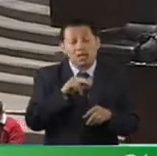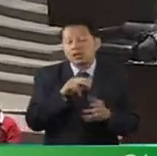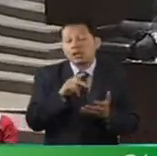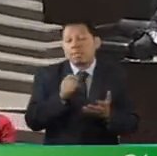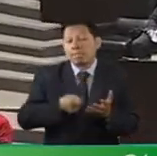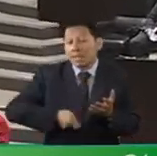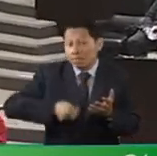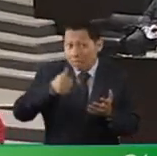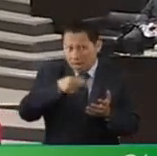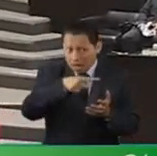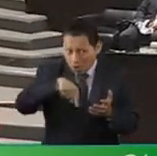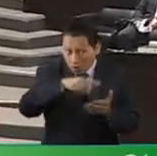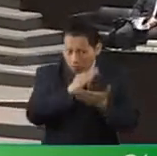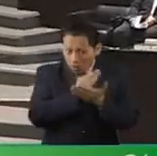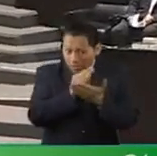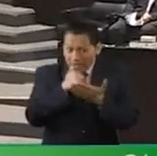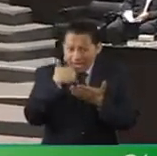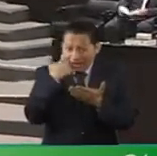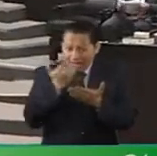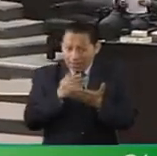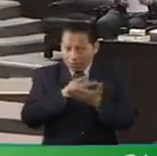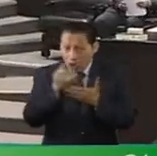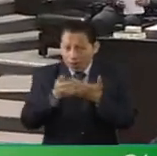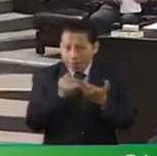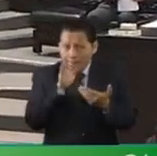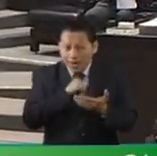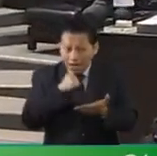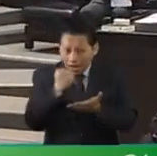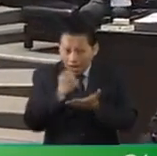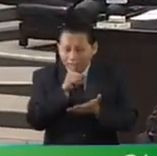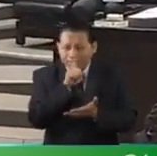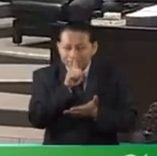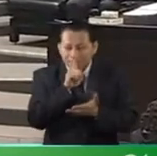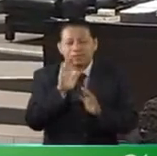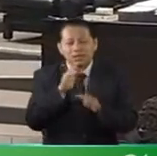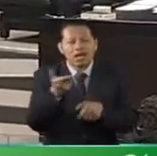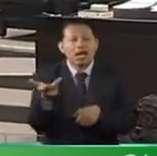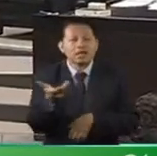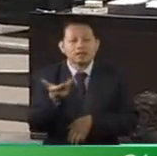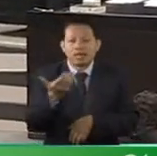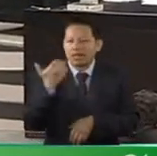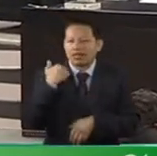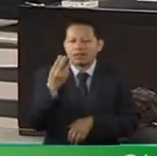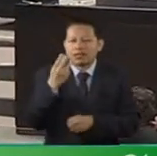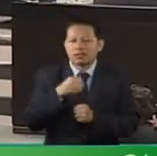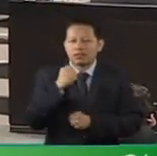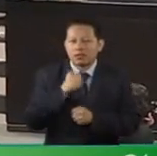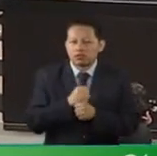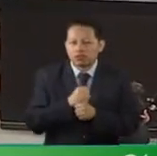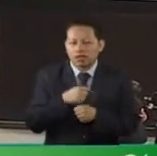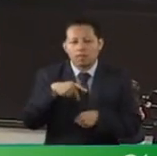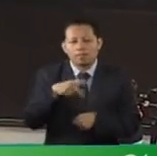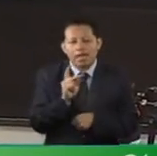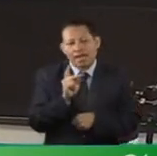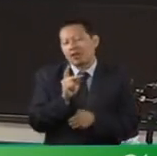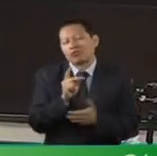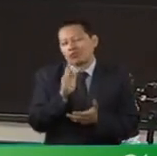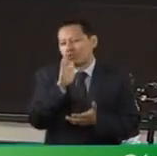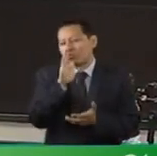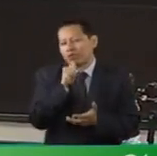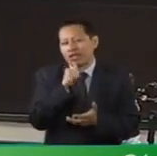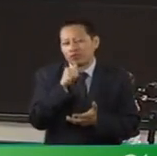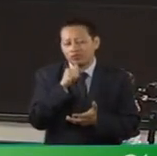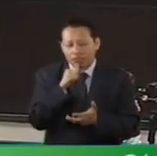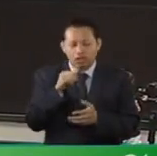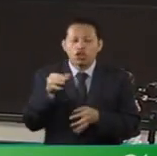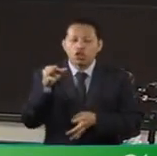ustedes, Morena, intentan aprobar este mal proyecto. Como ya lo hicieron hace 3 años, pero no se salieron con la suya. La